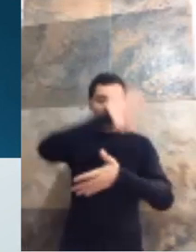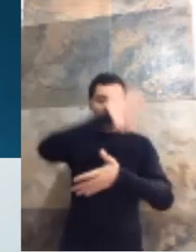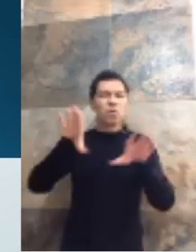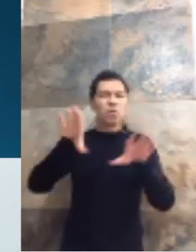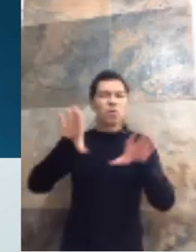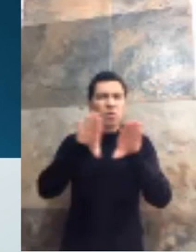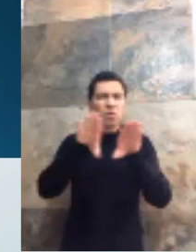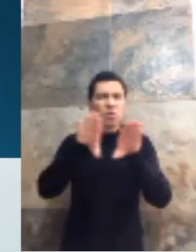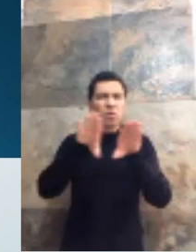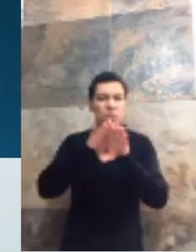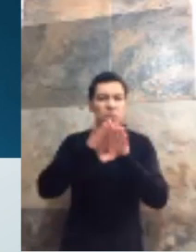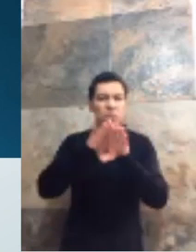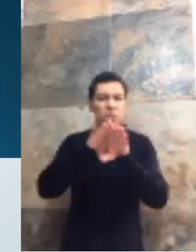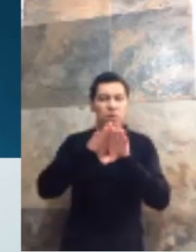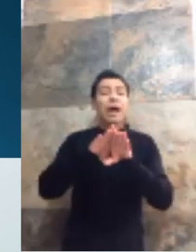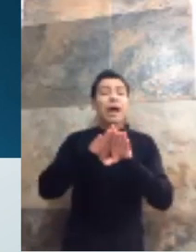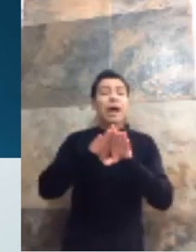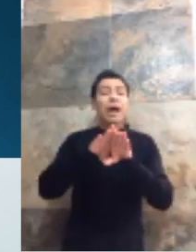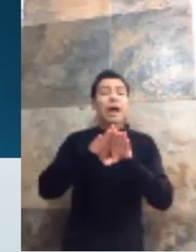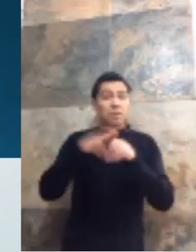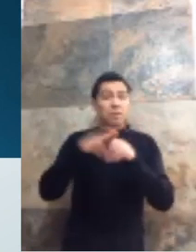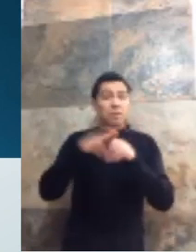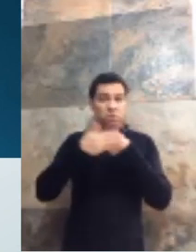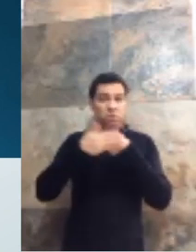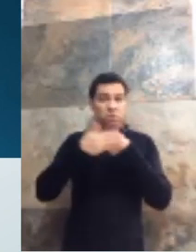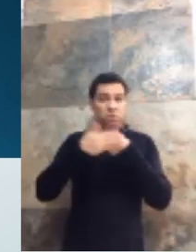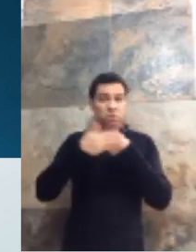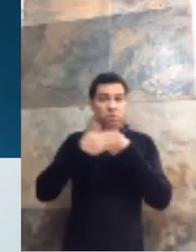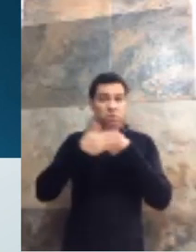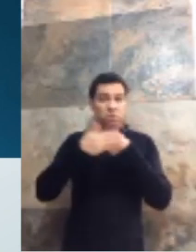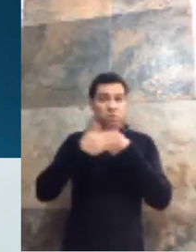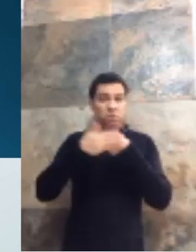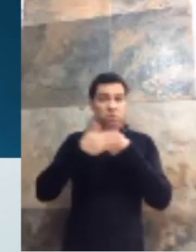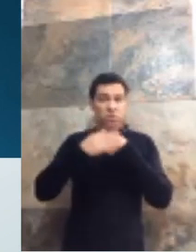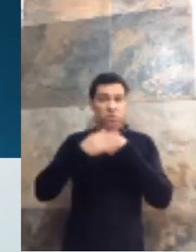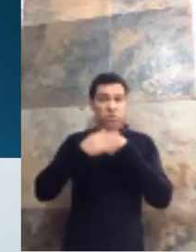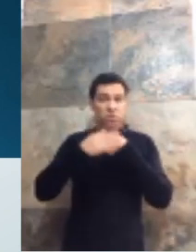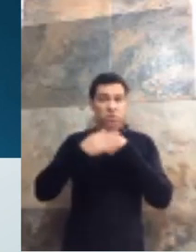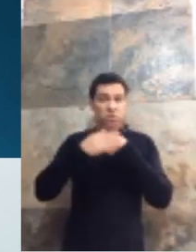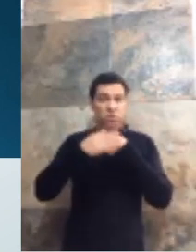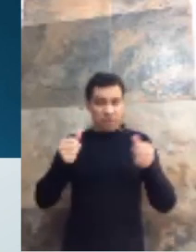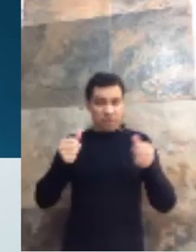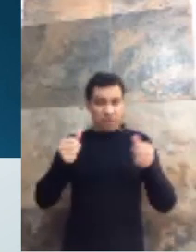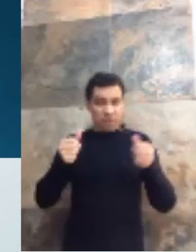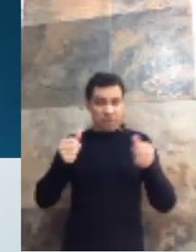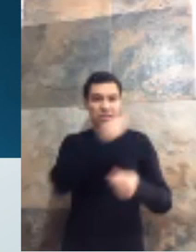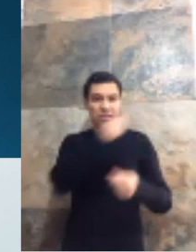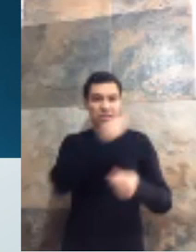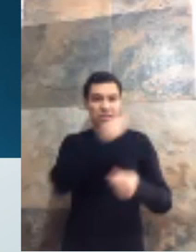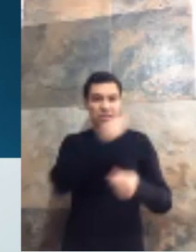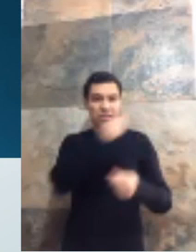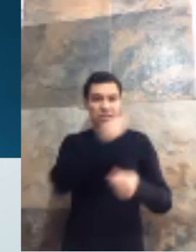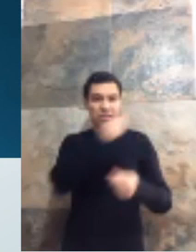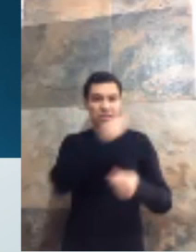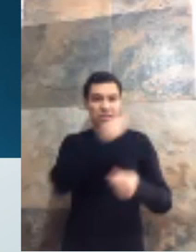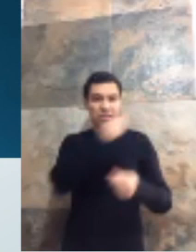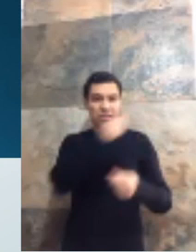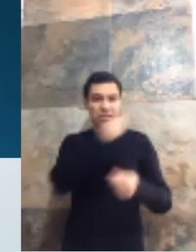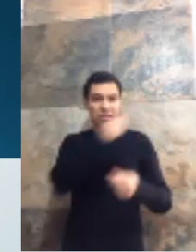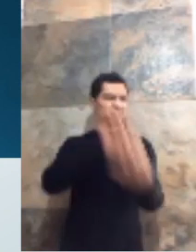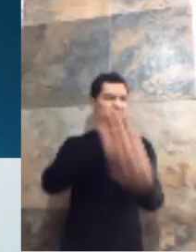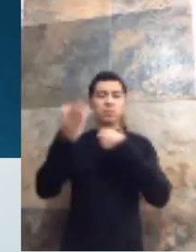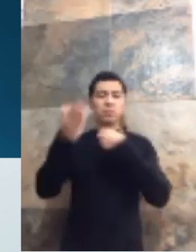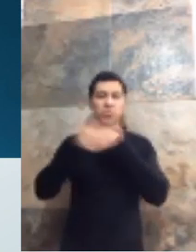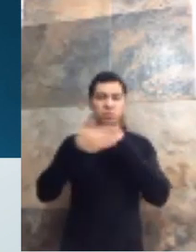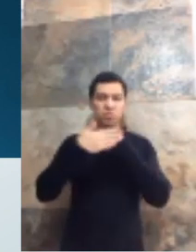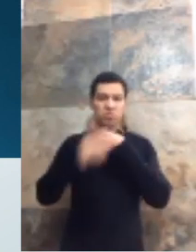mejor preparados para afrontar otro problema de esta naturaleza que se avecine a futuro. Nos han